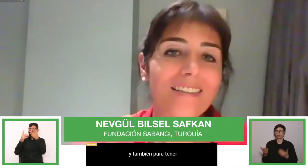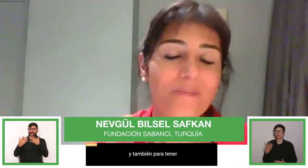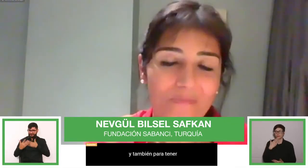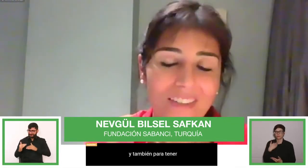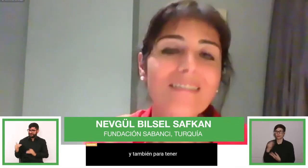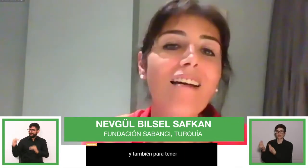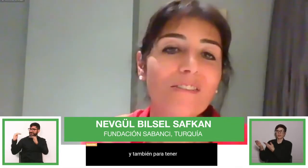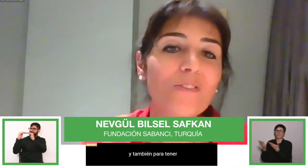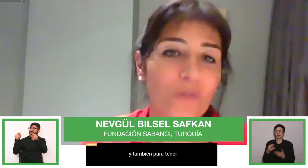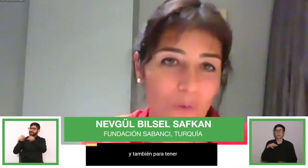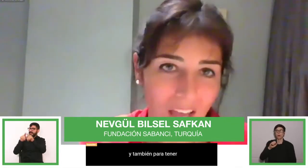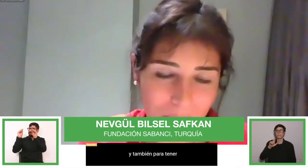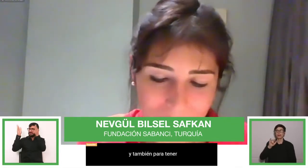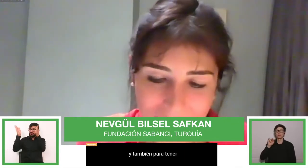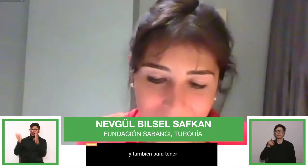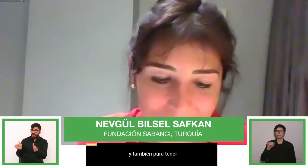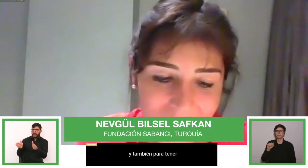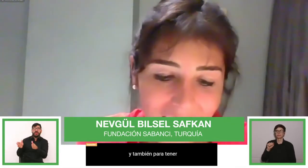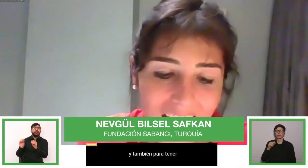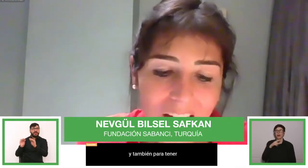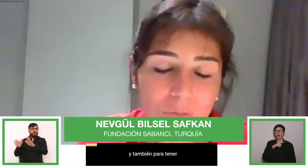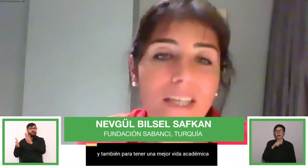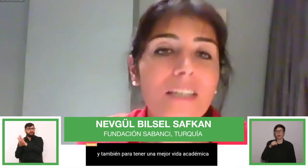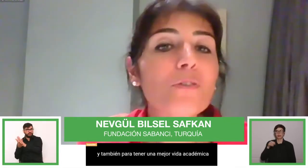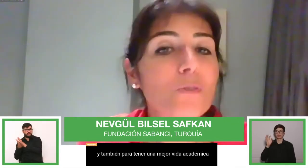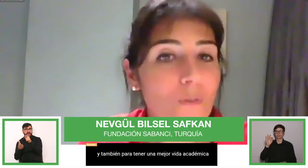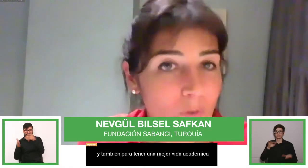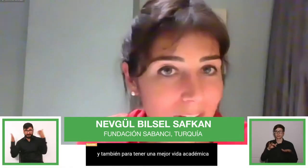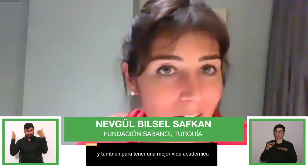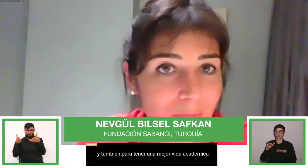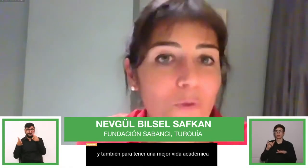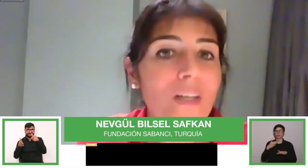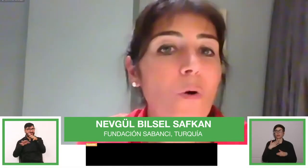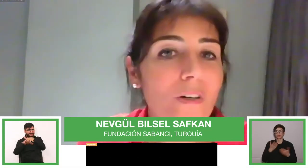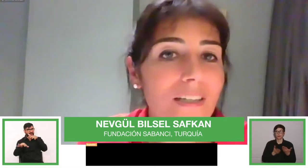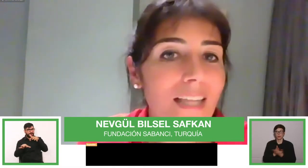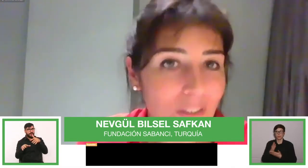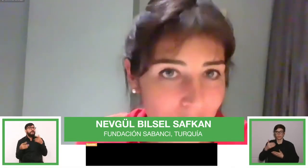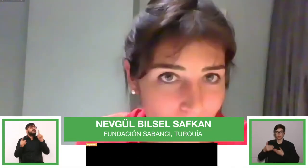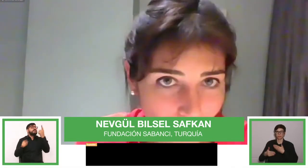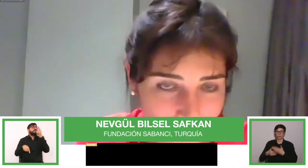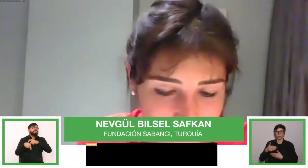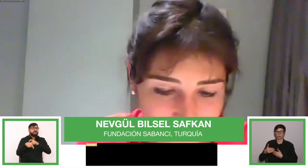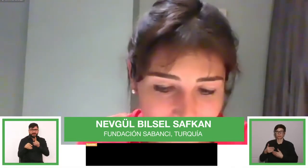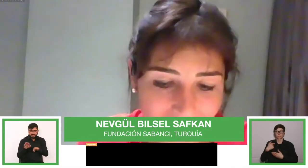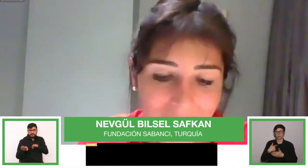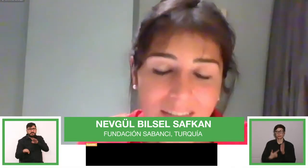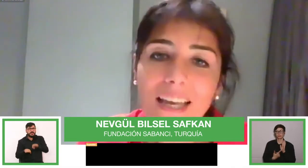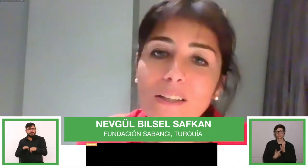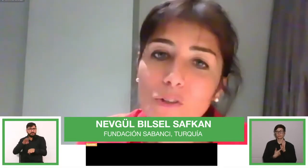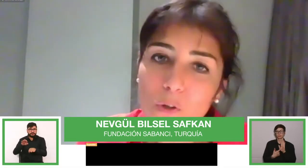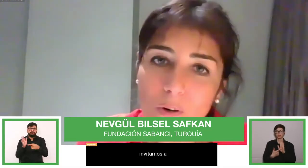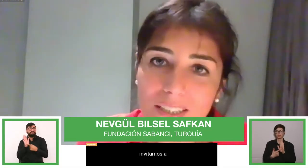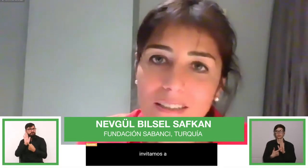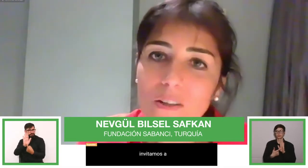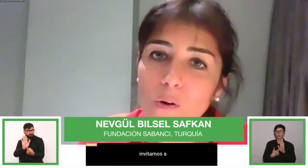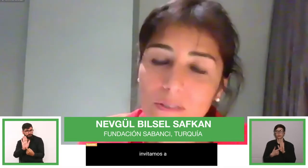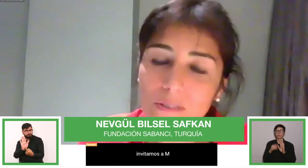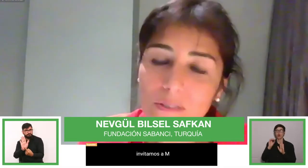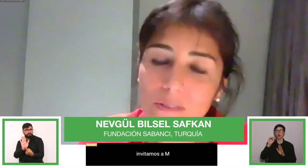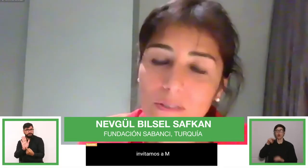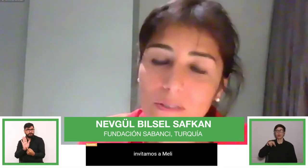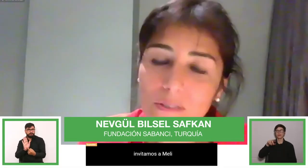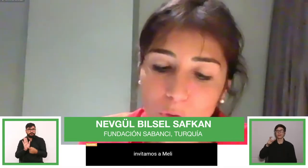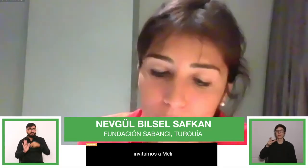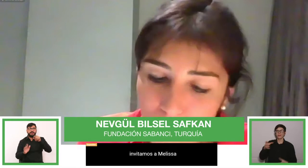invitamos a Melissa y a la Universidad de Calgary al seminario, y lo que empezó a pasar es que nos presentamos a una ONG local,